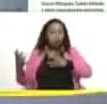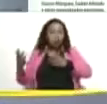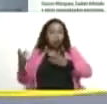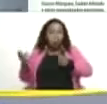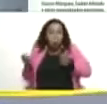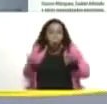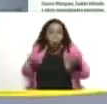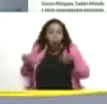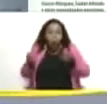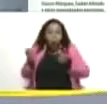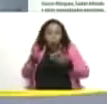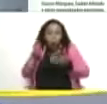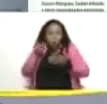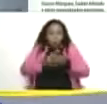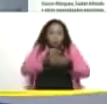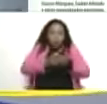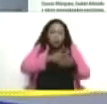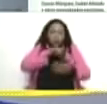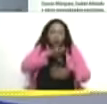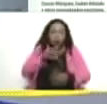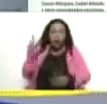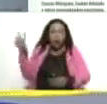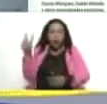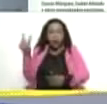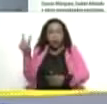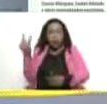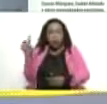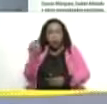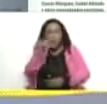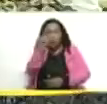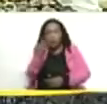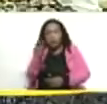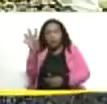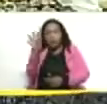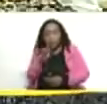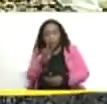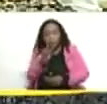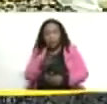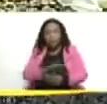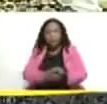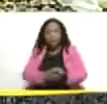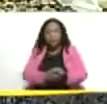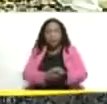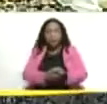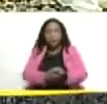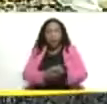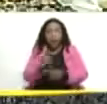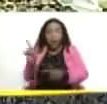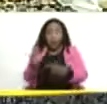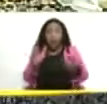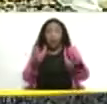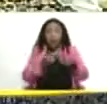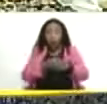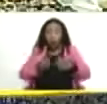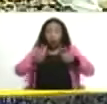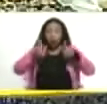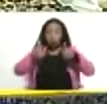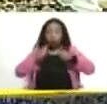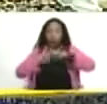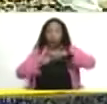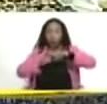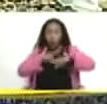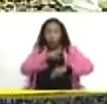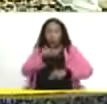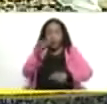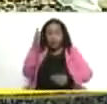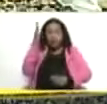reclamo histórico de Venezuela por su Guayana Esequiba. Bueno, fue una reunión exitosa, como todos ustedes saben. Fue